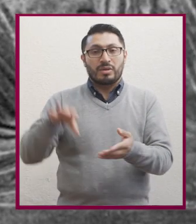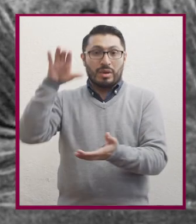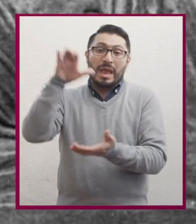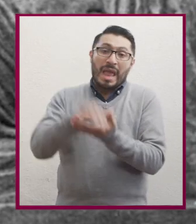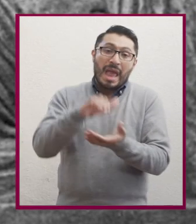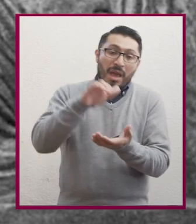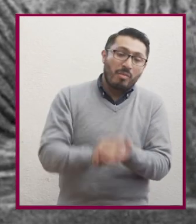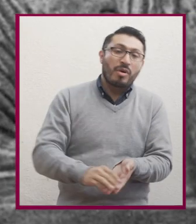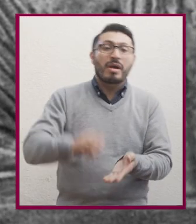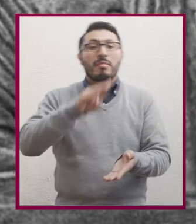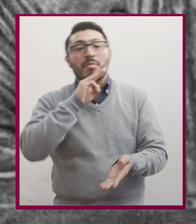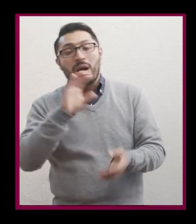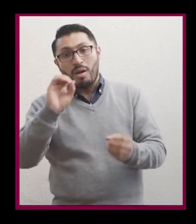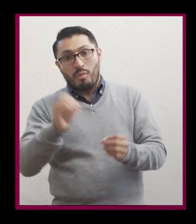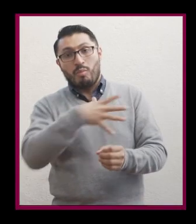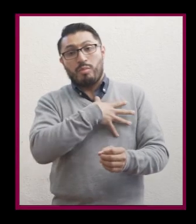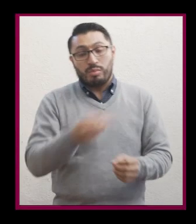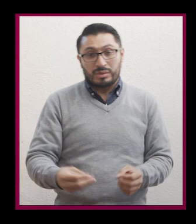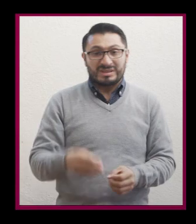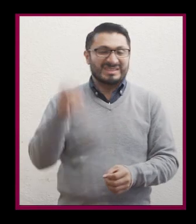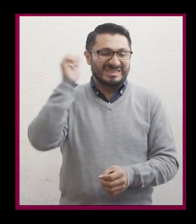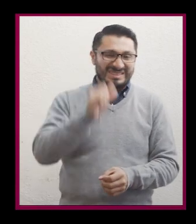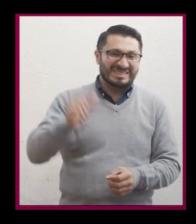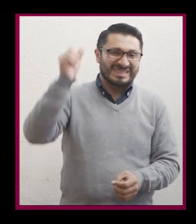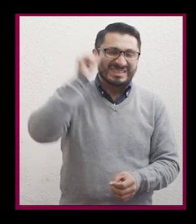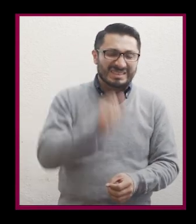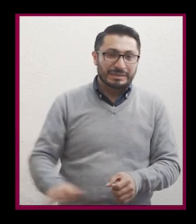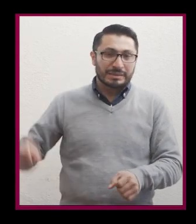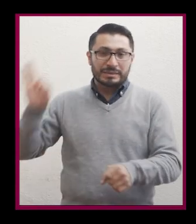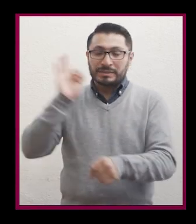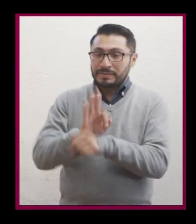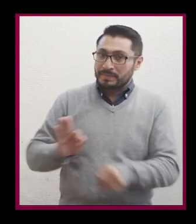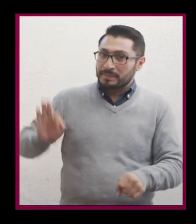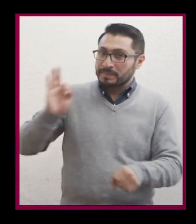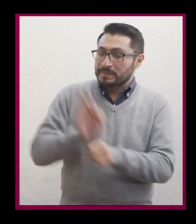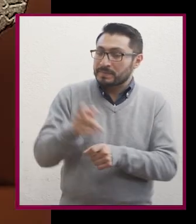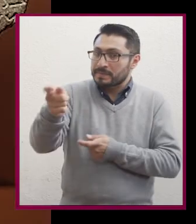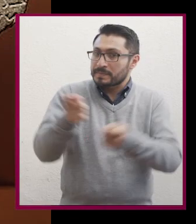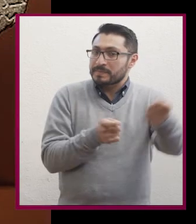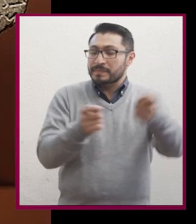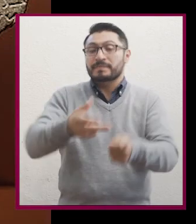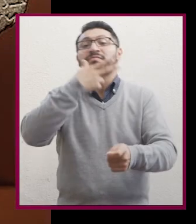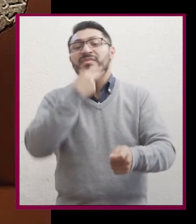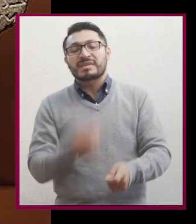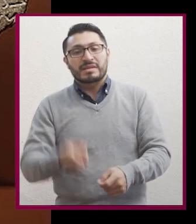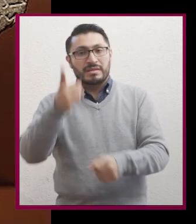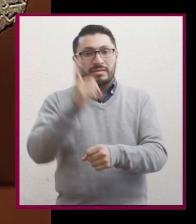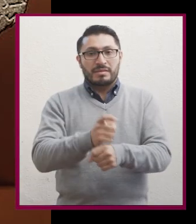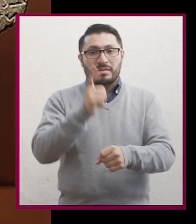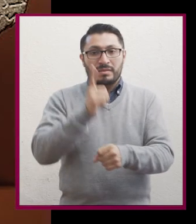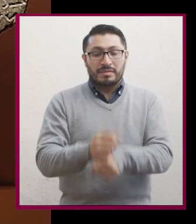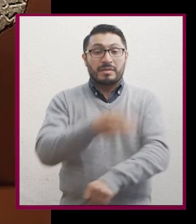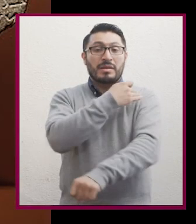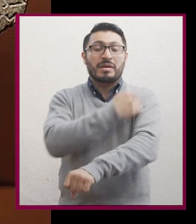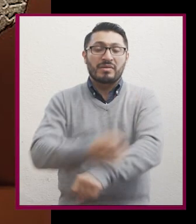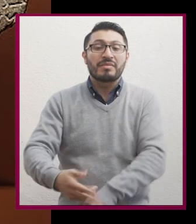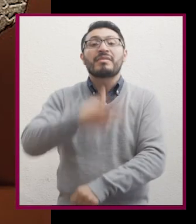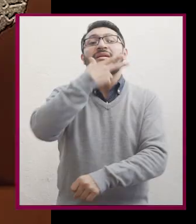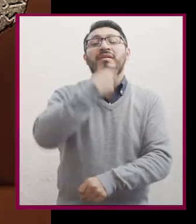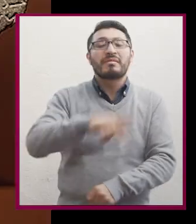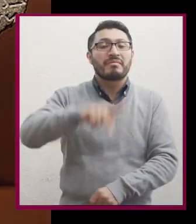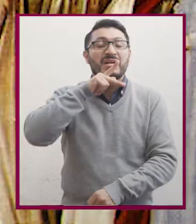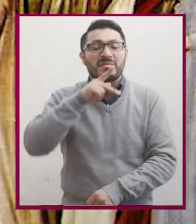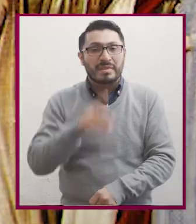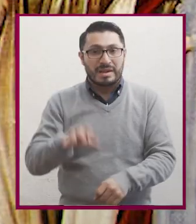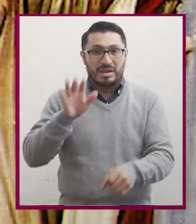esposas, madres o hijas. Estaban siempre bajo el control de un hombre. Primero, su pater familias, el padre de la familia en la